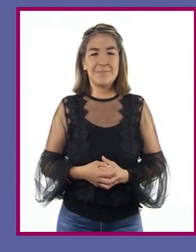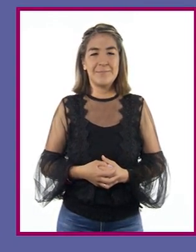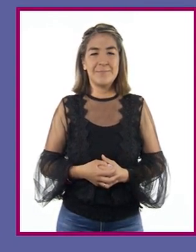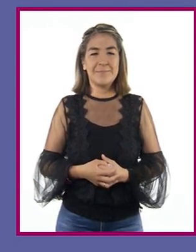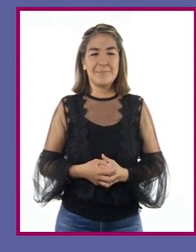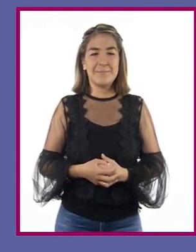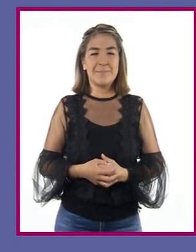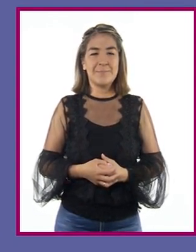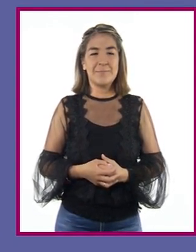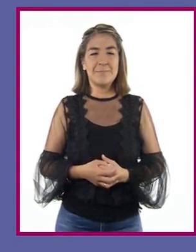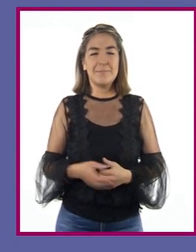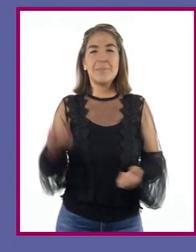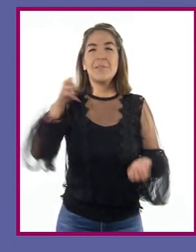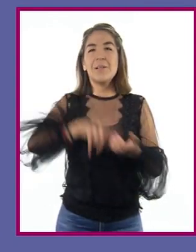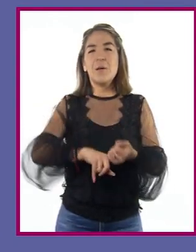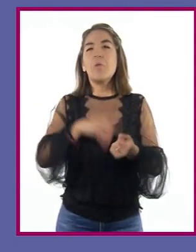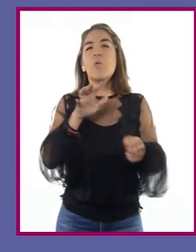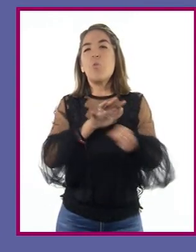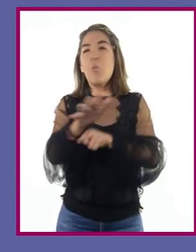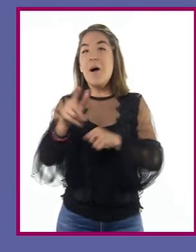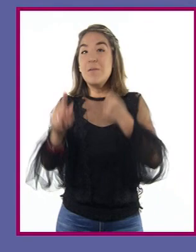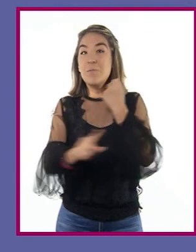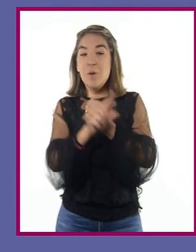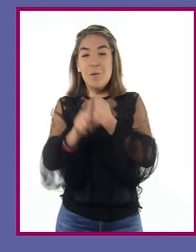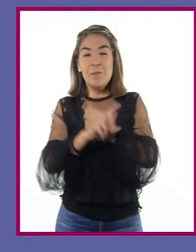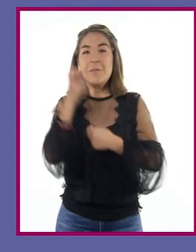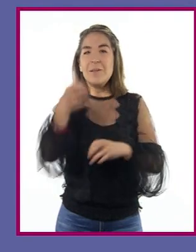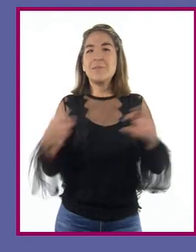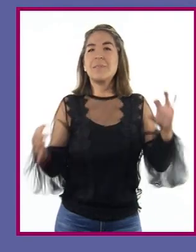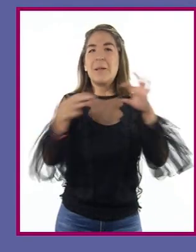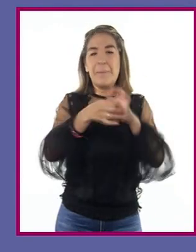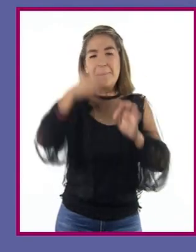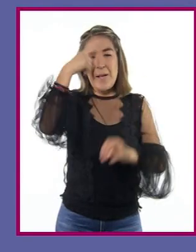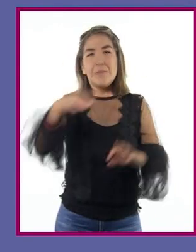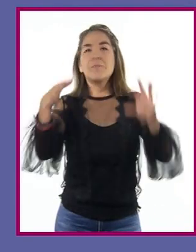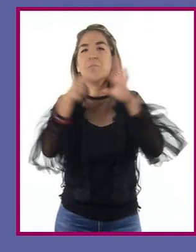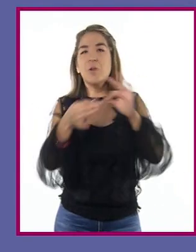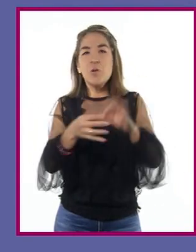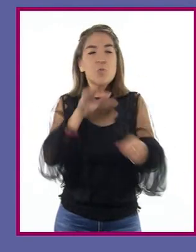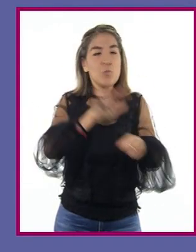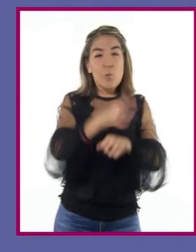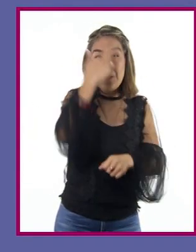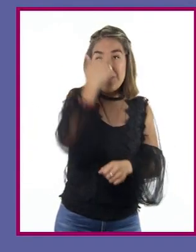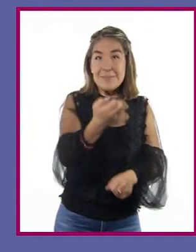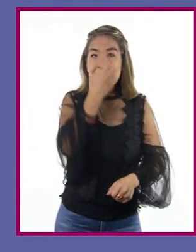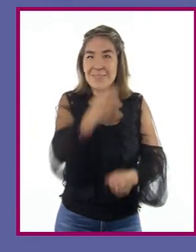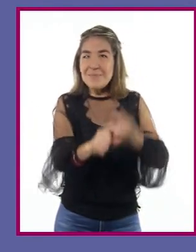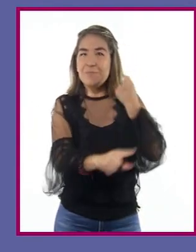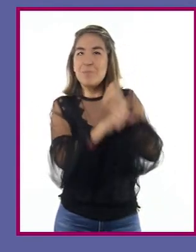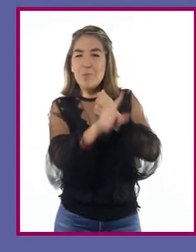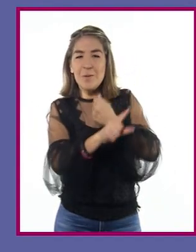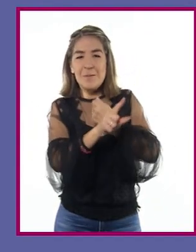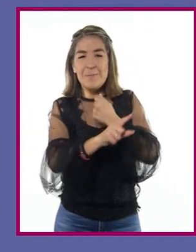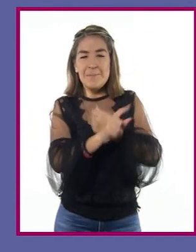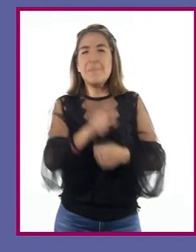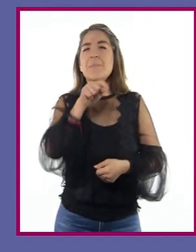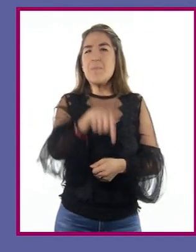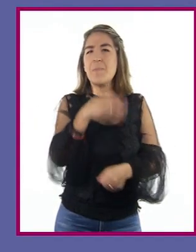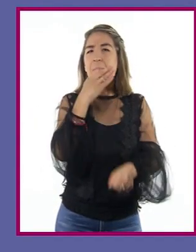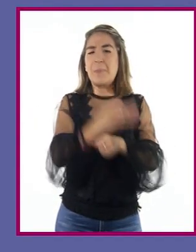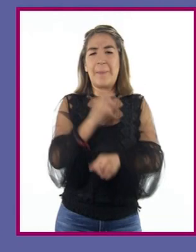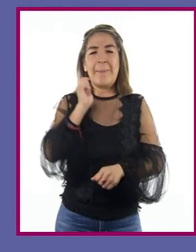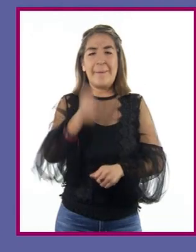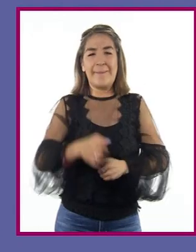Los nexos o conectores de consecuencia, que se usan para mencionar la consecuencia de una causa. En este tipo de